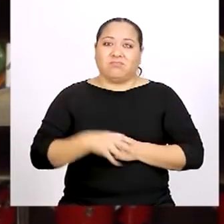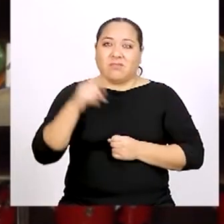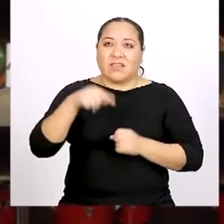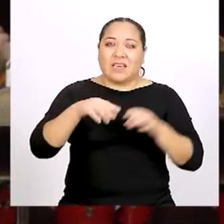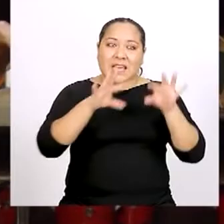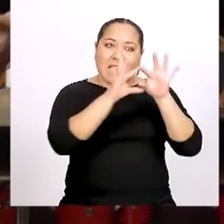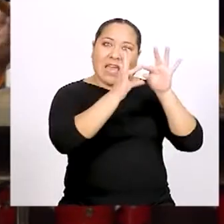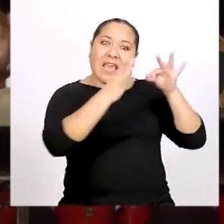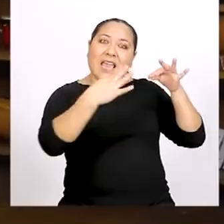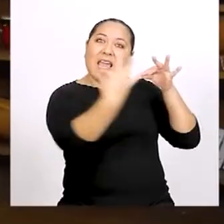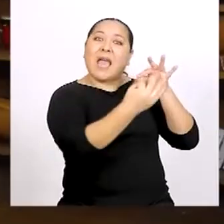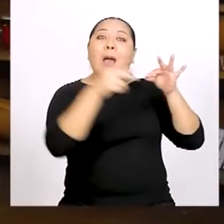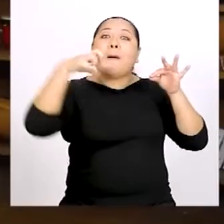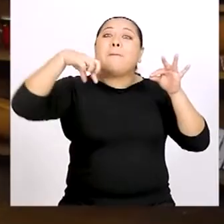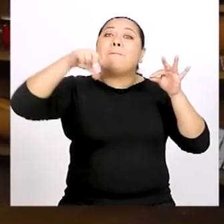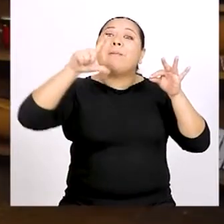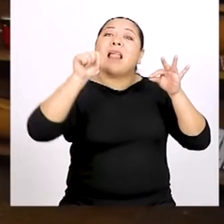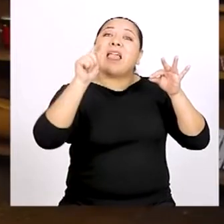Y platillos.